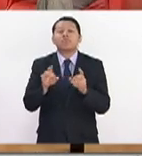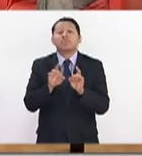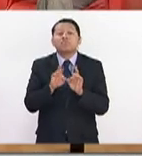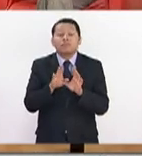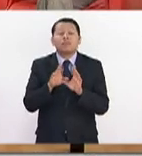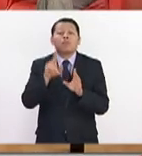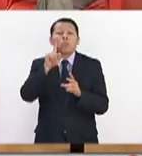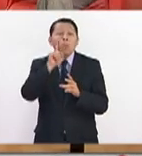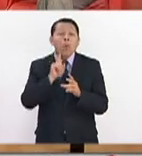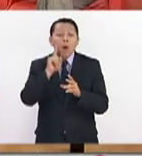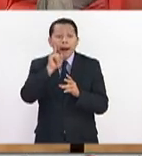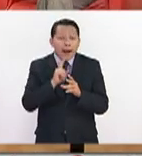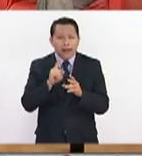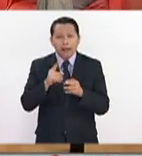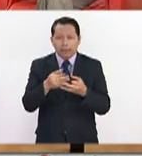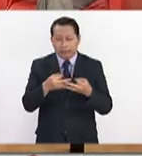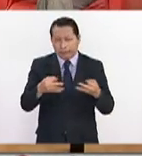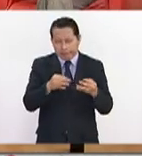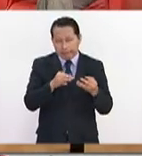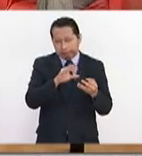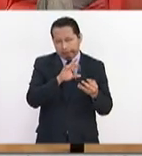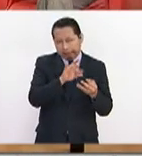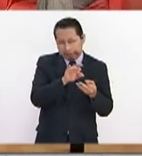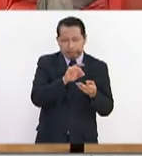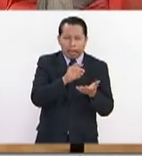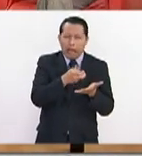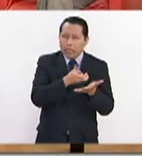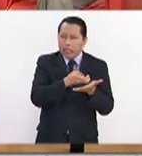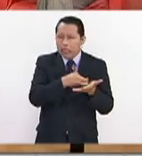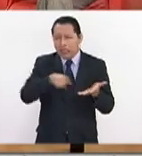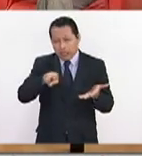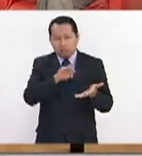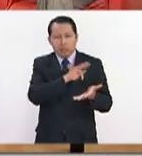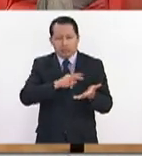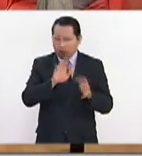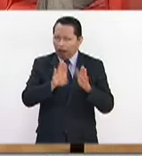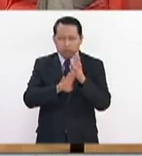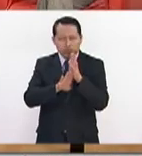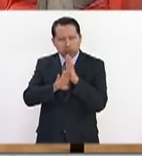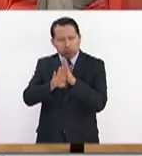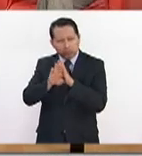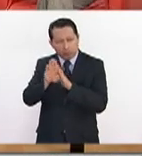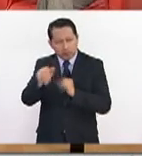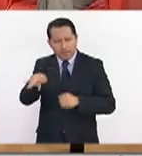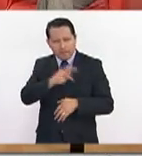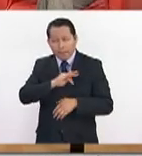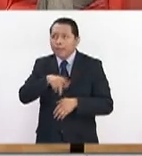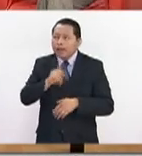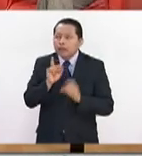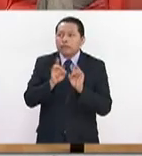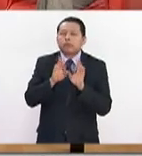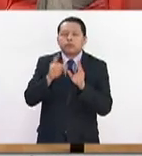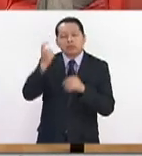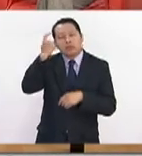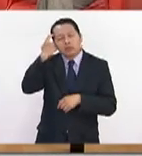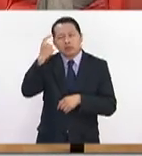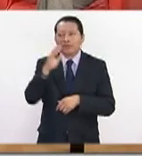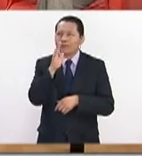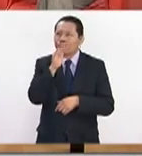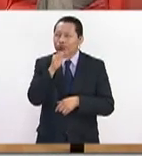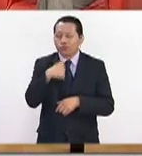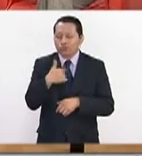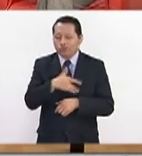saltar de ese suelo pegajoso, pero ella misma se empieza a poner obstáculos y dice no puedo ir más allá